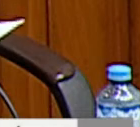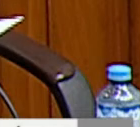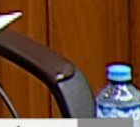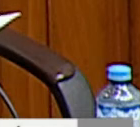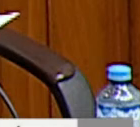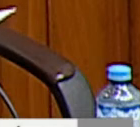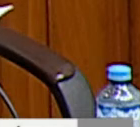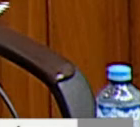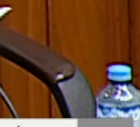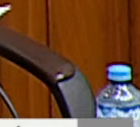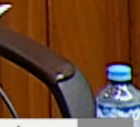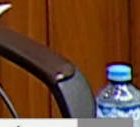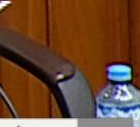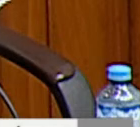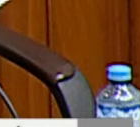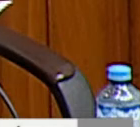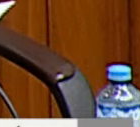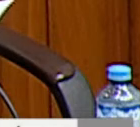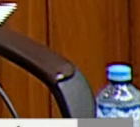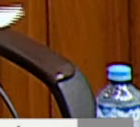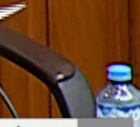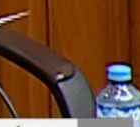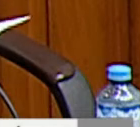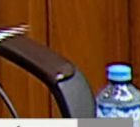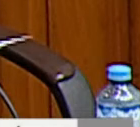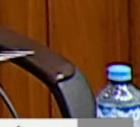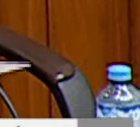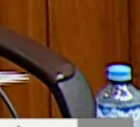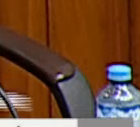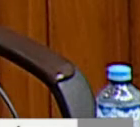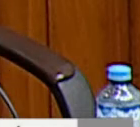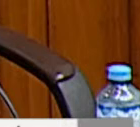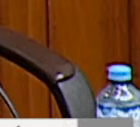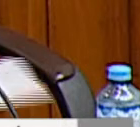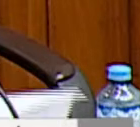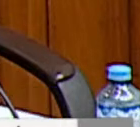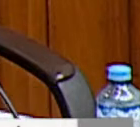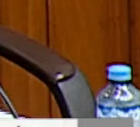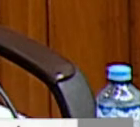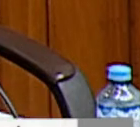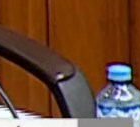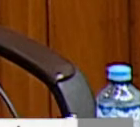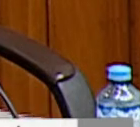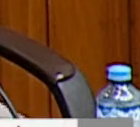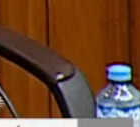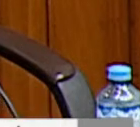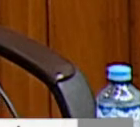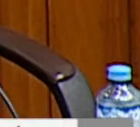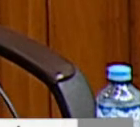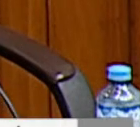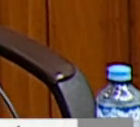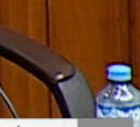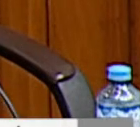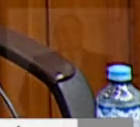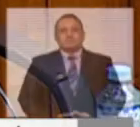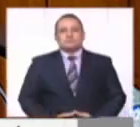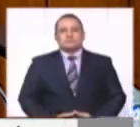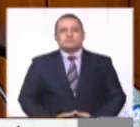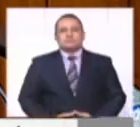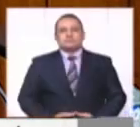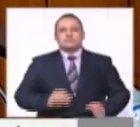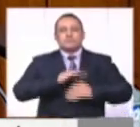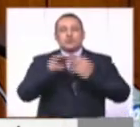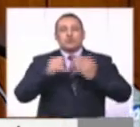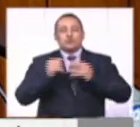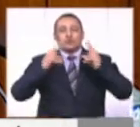25674 trabajadores El Perú está considerado presidente cuando uno Lee estas cifras que